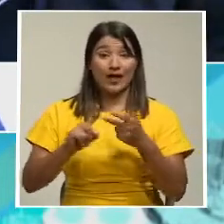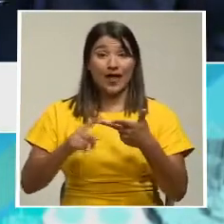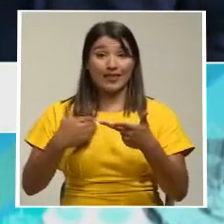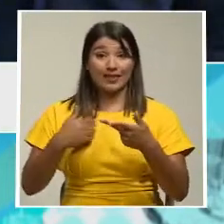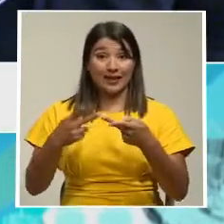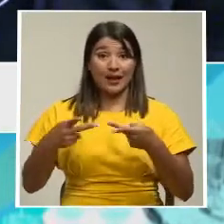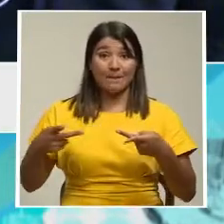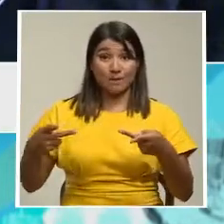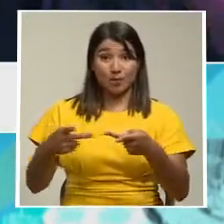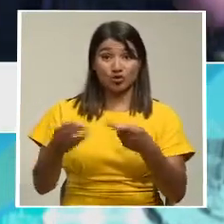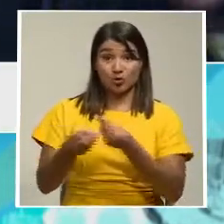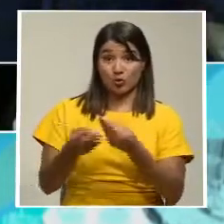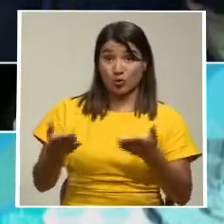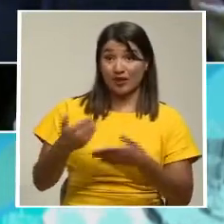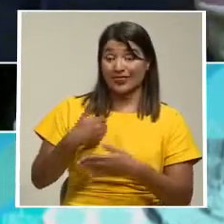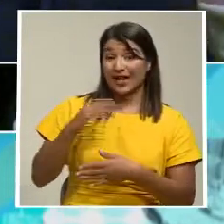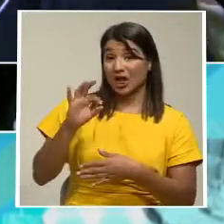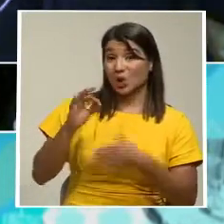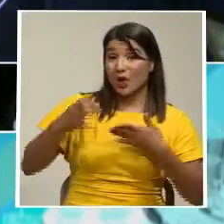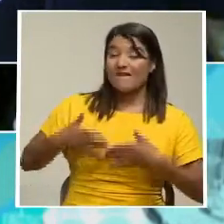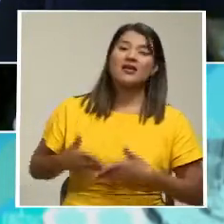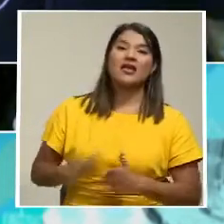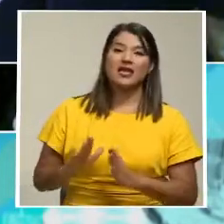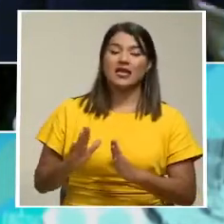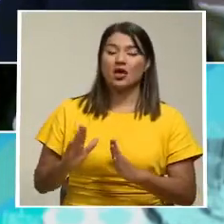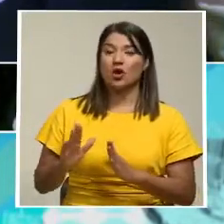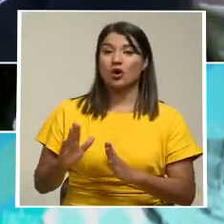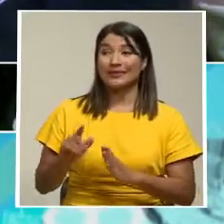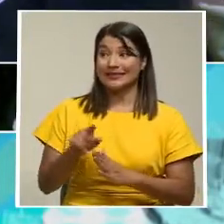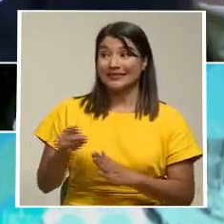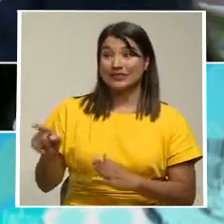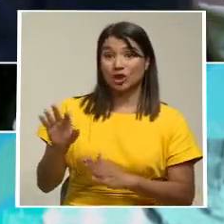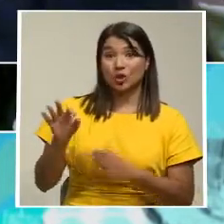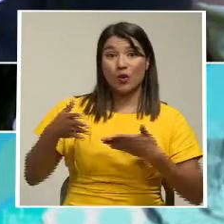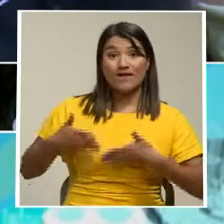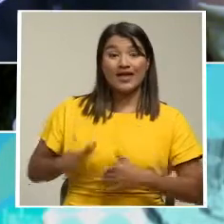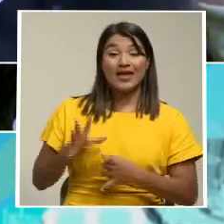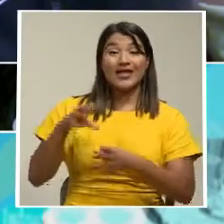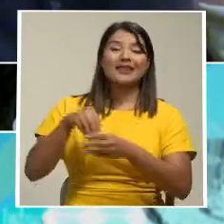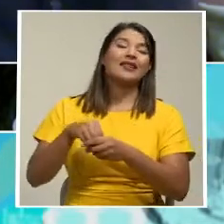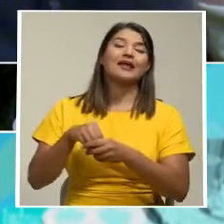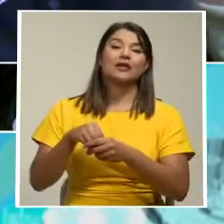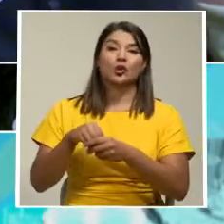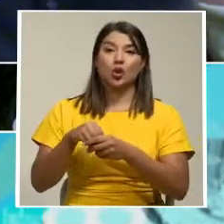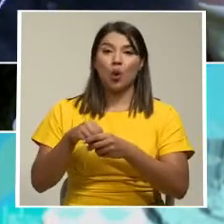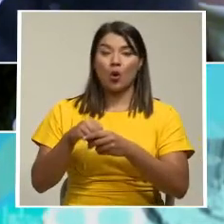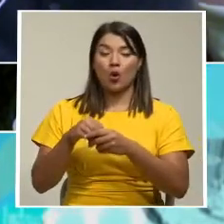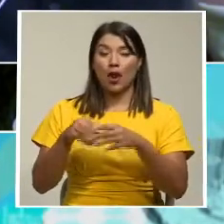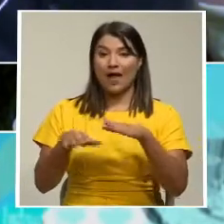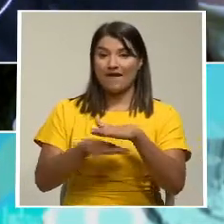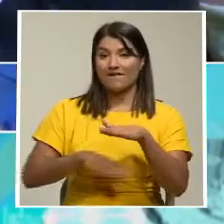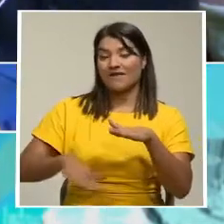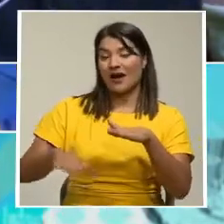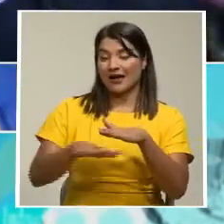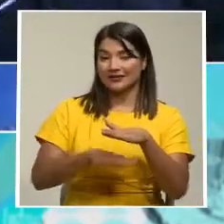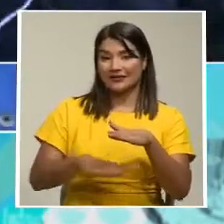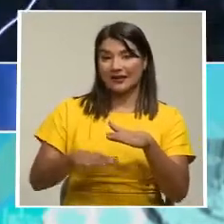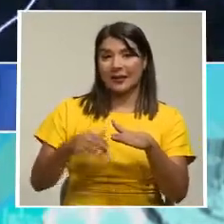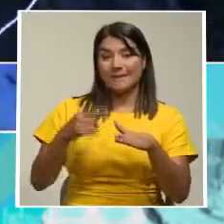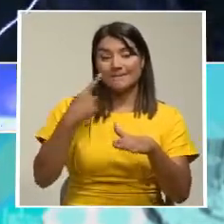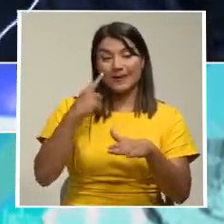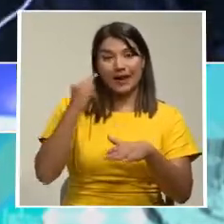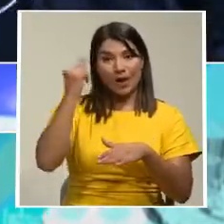Estamos hablando de 9 hijos que forman todo lo que es la estructura vertical completa del Estado,